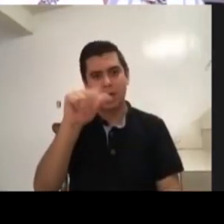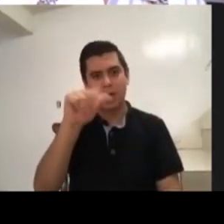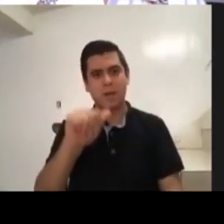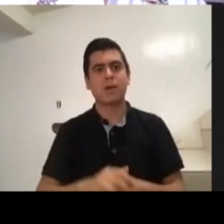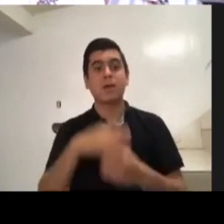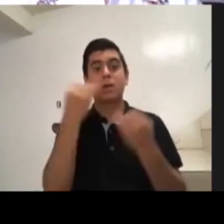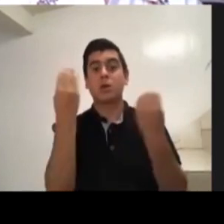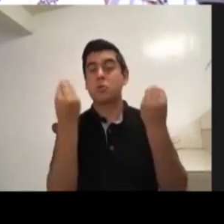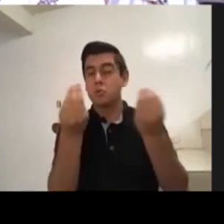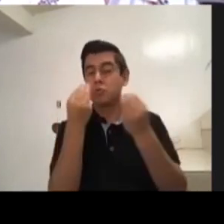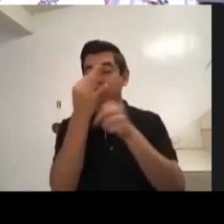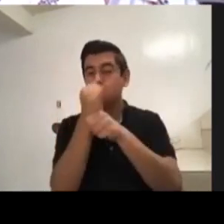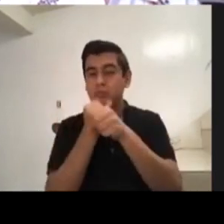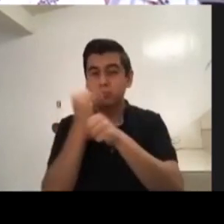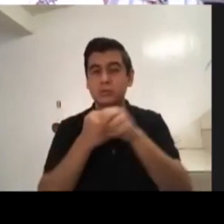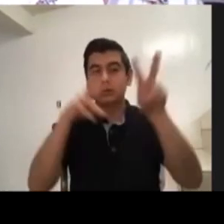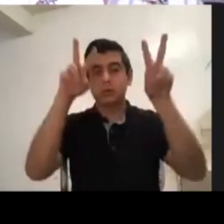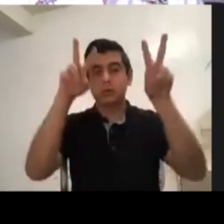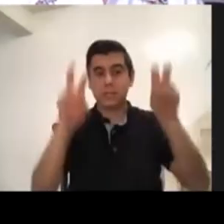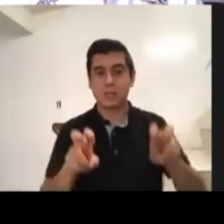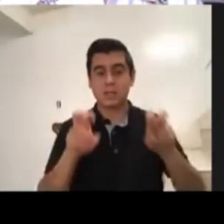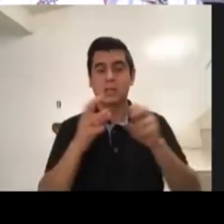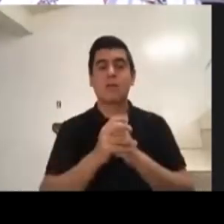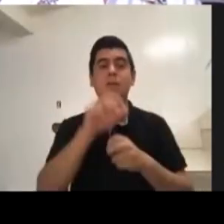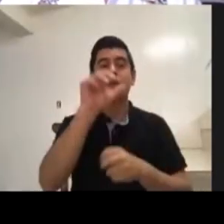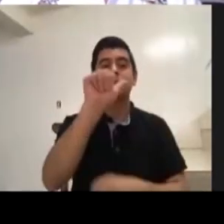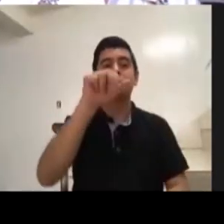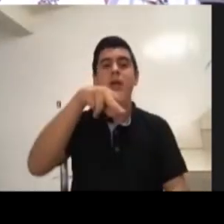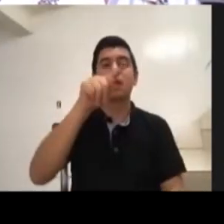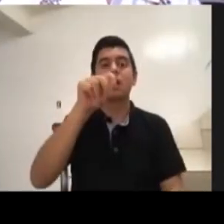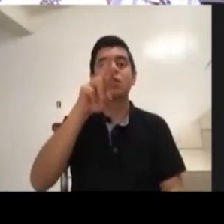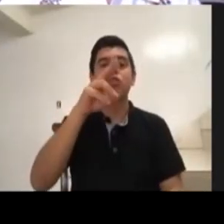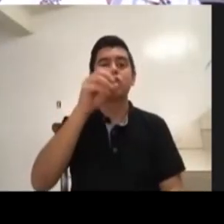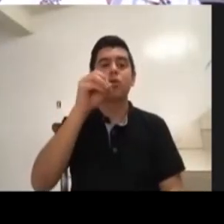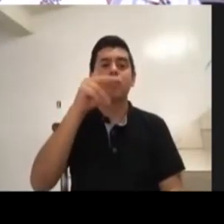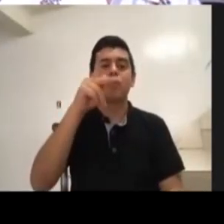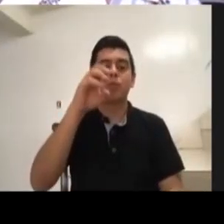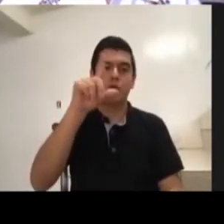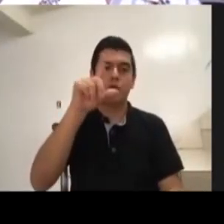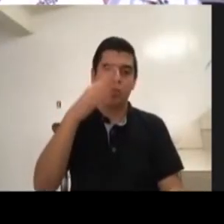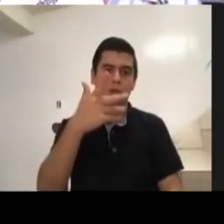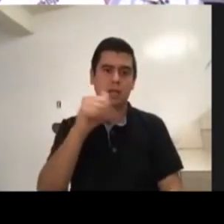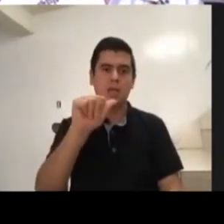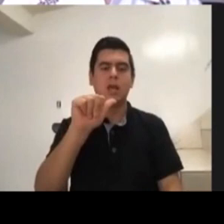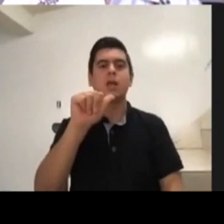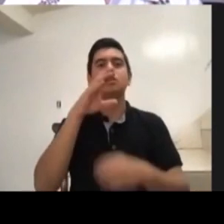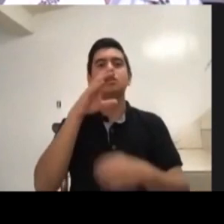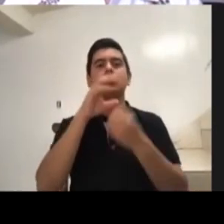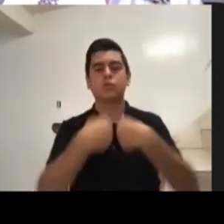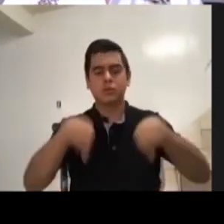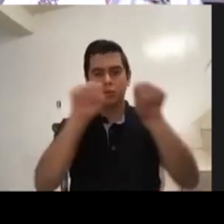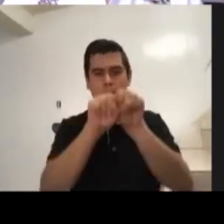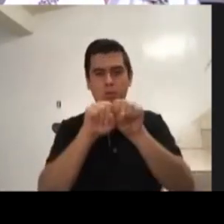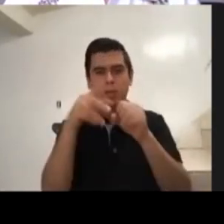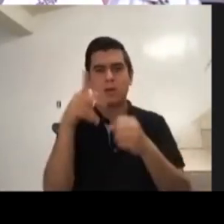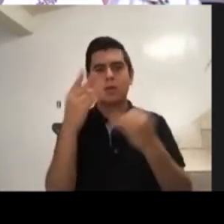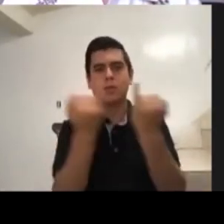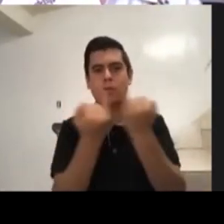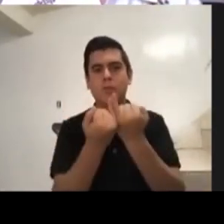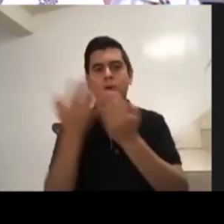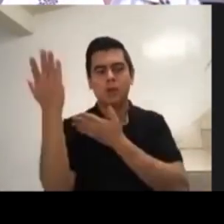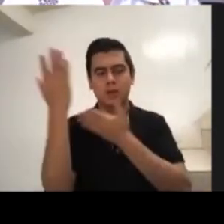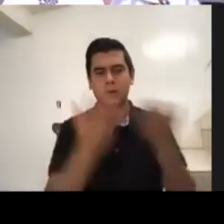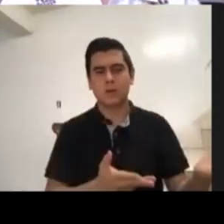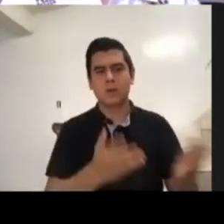antropología sociocultural. Y está también con nosotros la Gabriela Tamés Delgado, que es directora